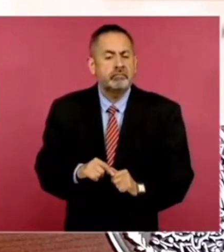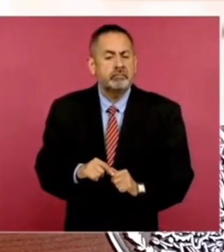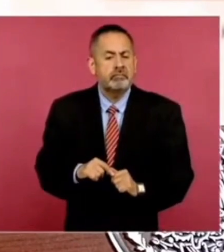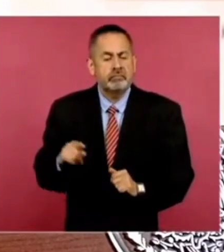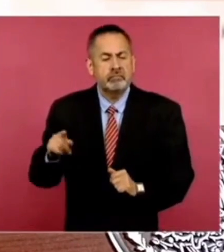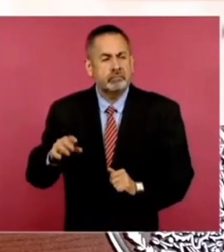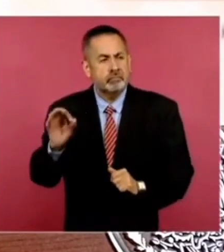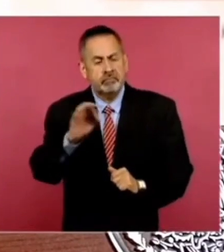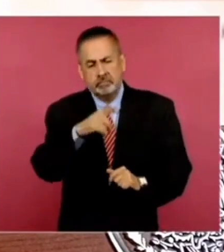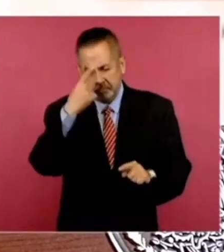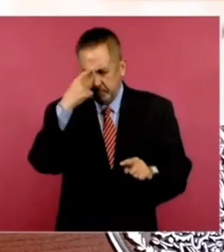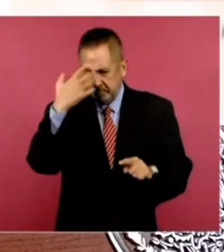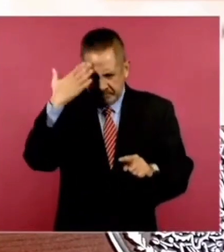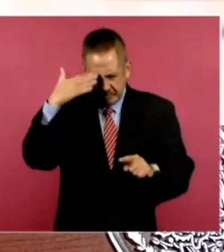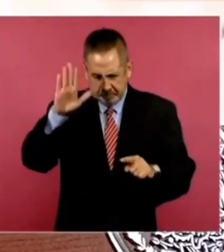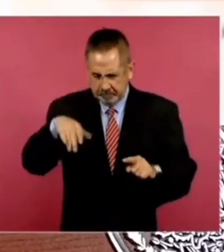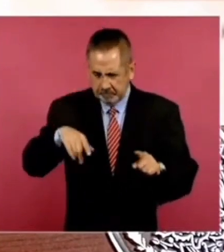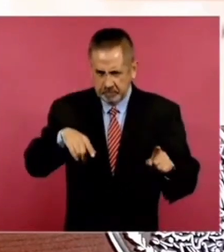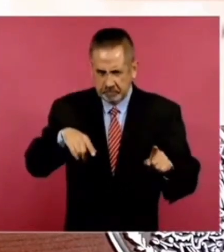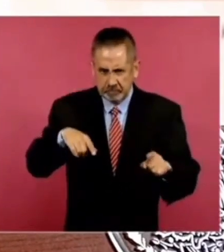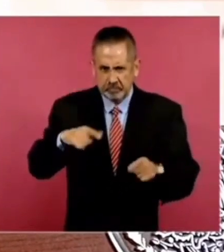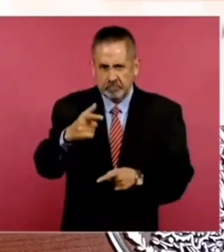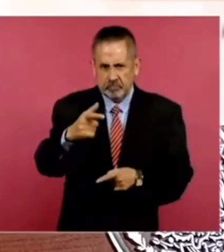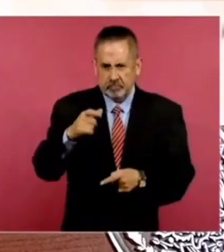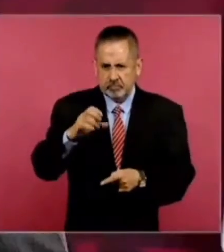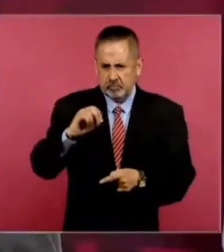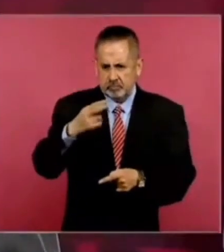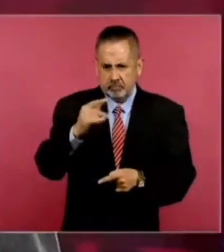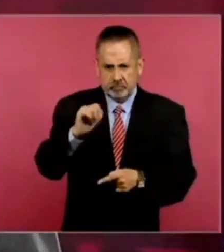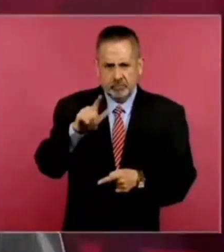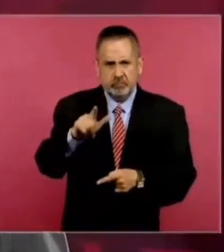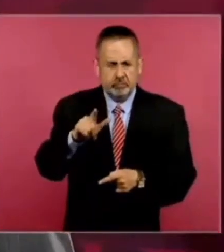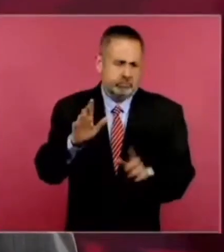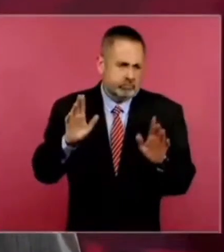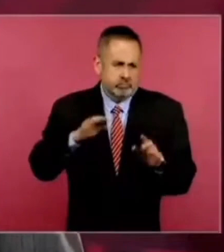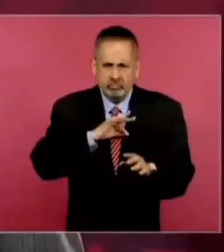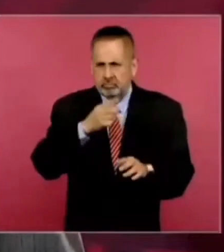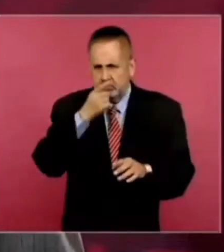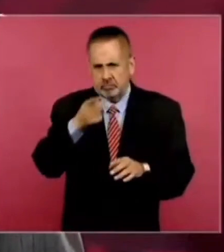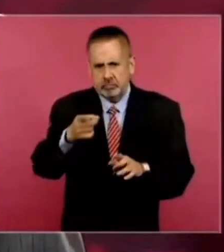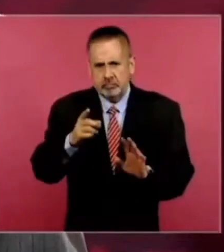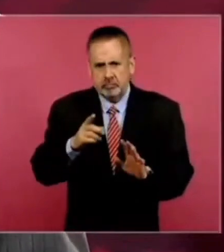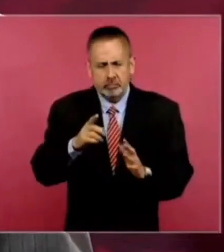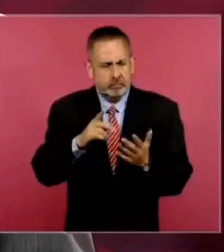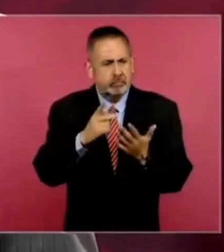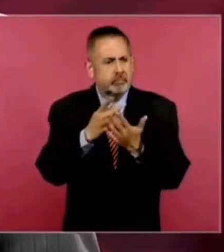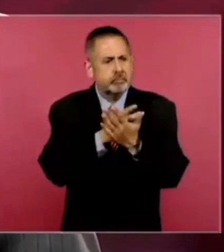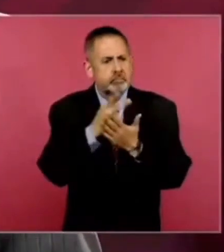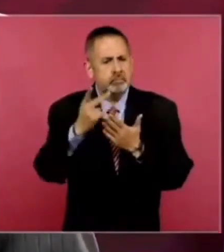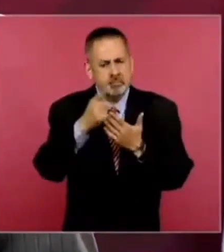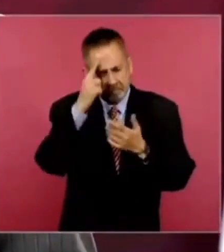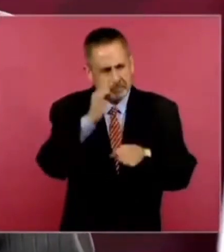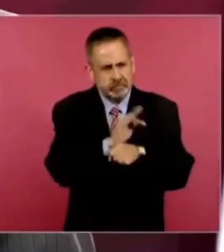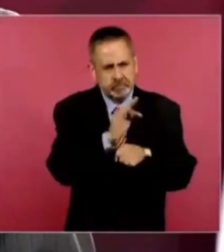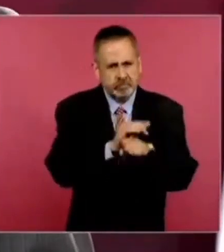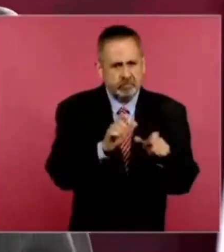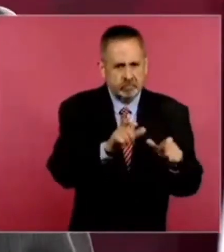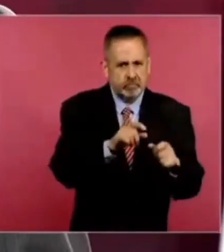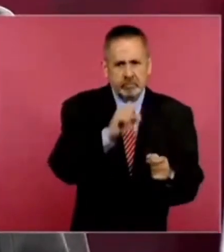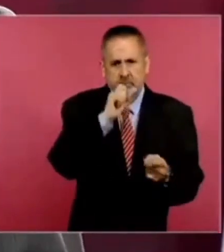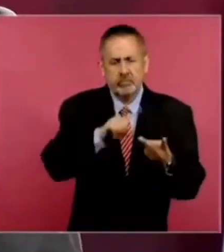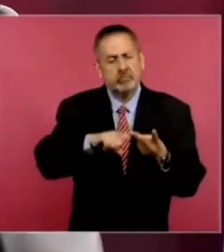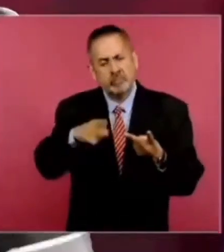la señora Xóchitl Gálvez, yo lo puedo decir, y a la